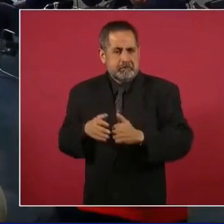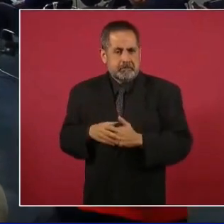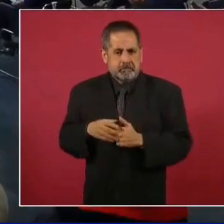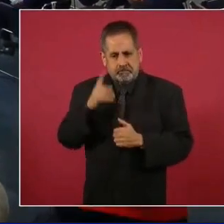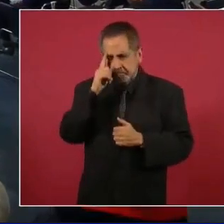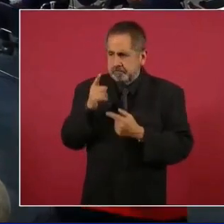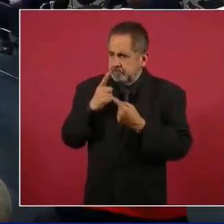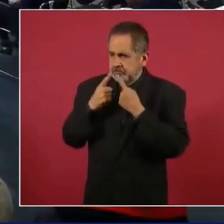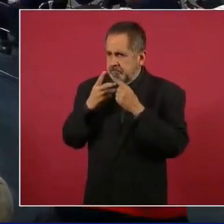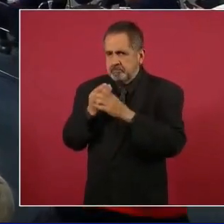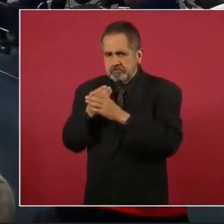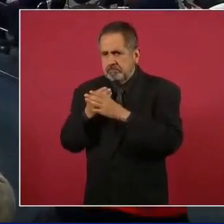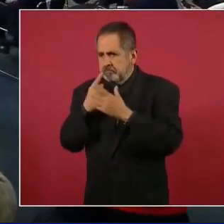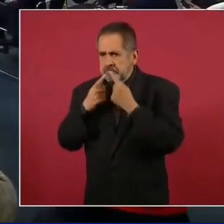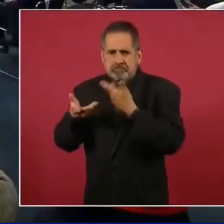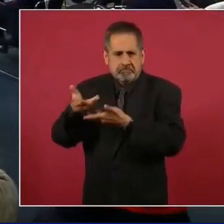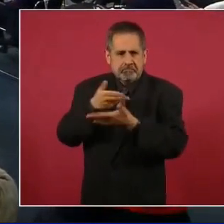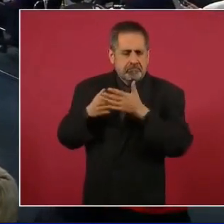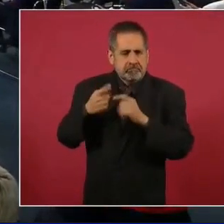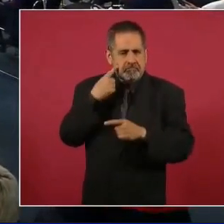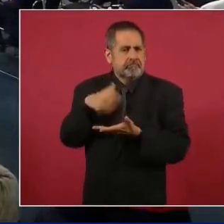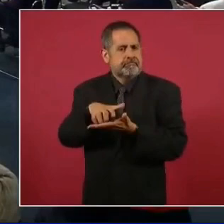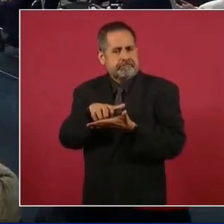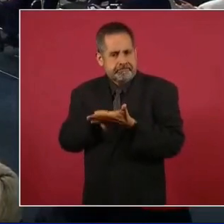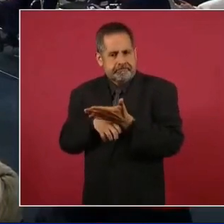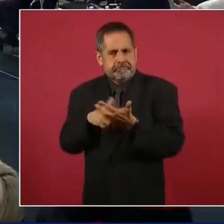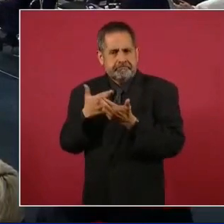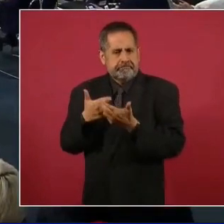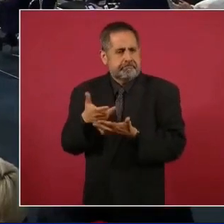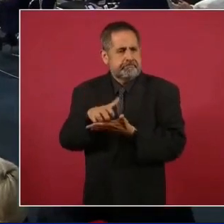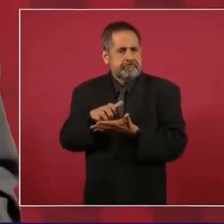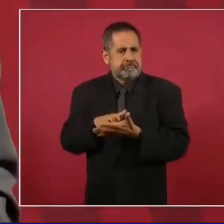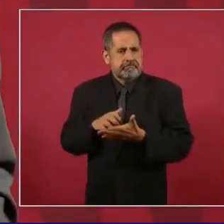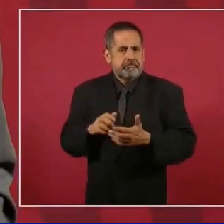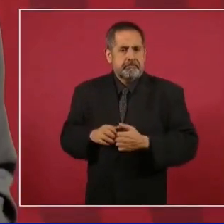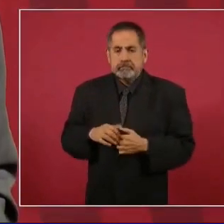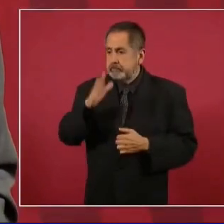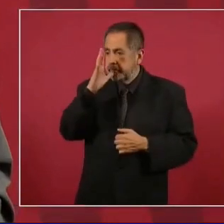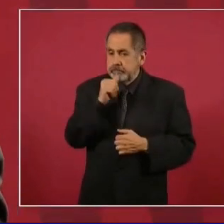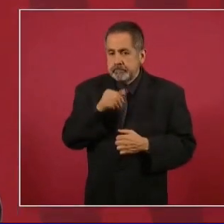para que ahorremos,